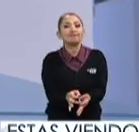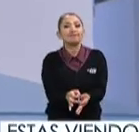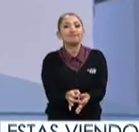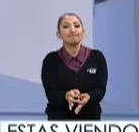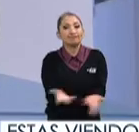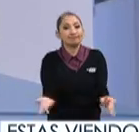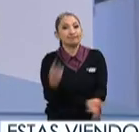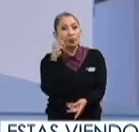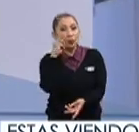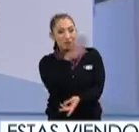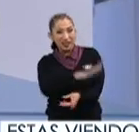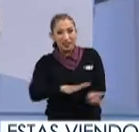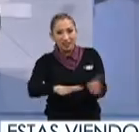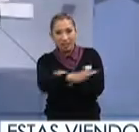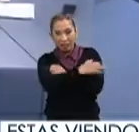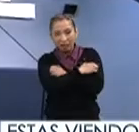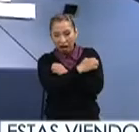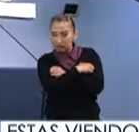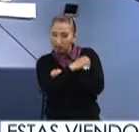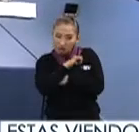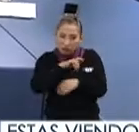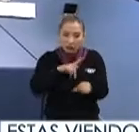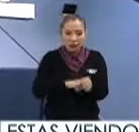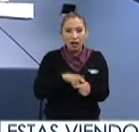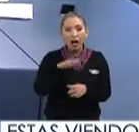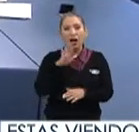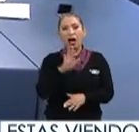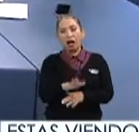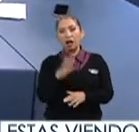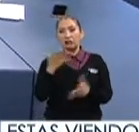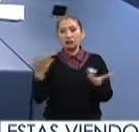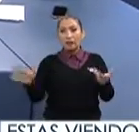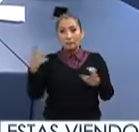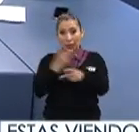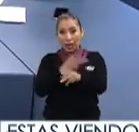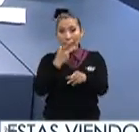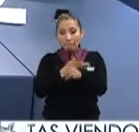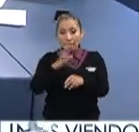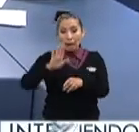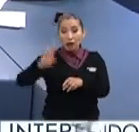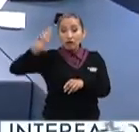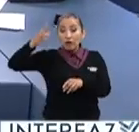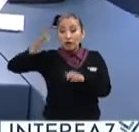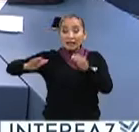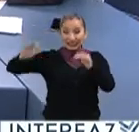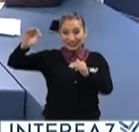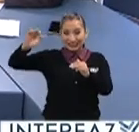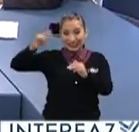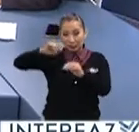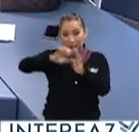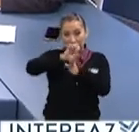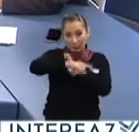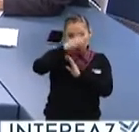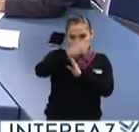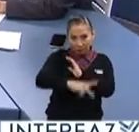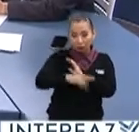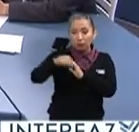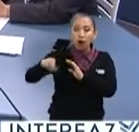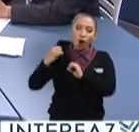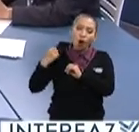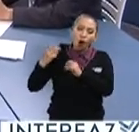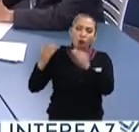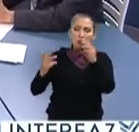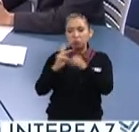como desde los ámbitos educativos, en particular en este caso a nivel preparatoria y universitario, en el caso de México o